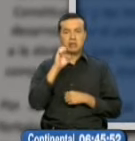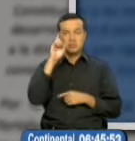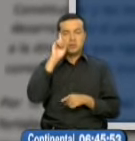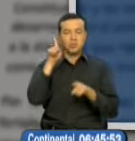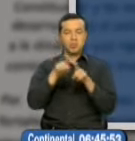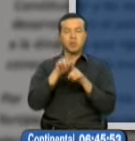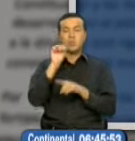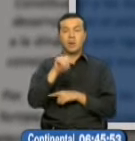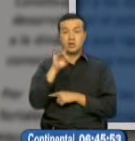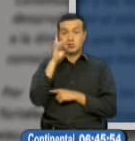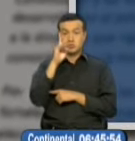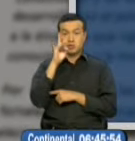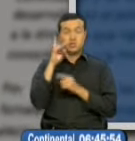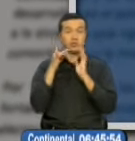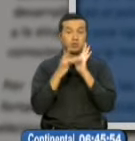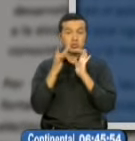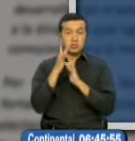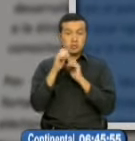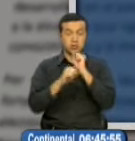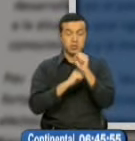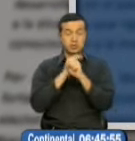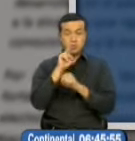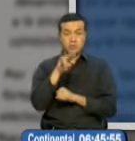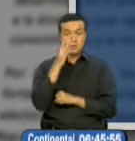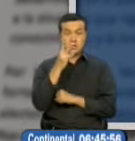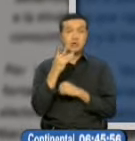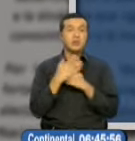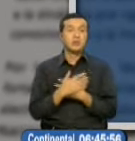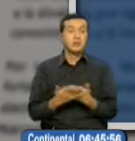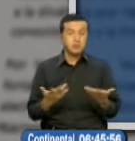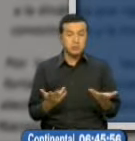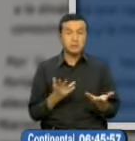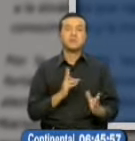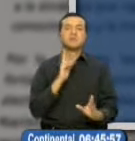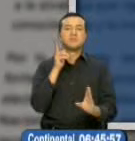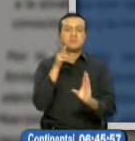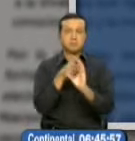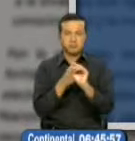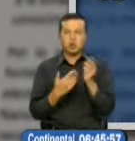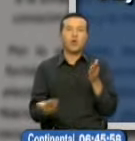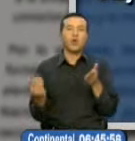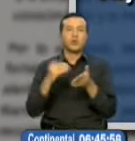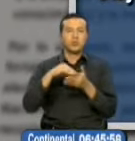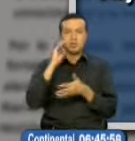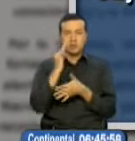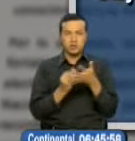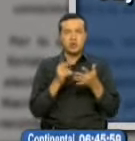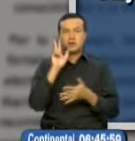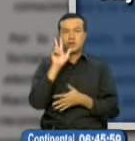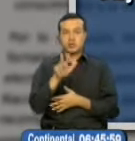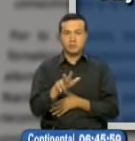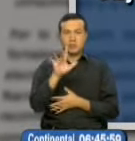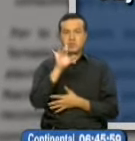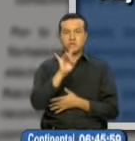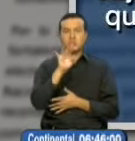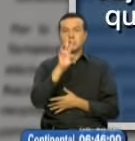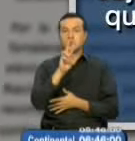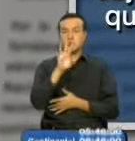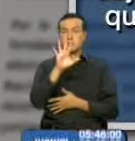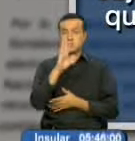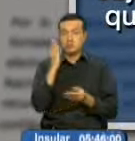el martes 18 de abril del presente, con la finalidad de participar del reconteo de 3.865